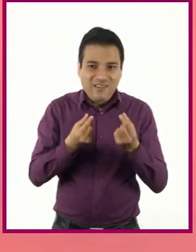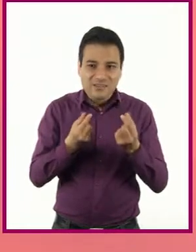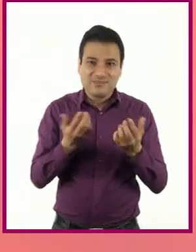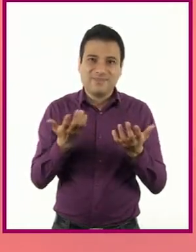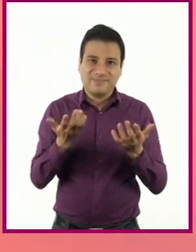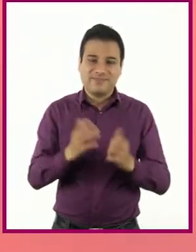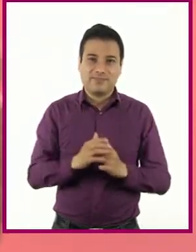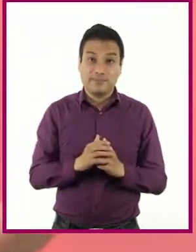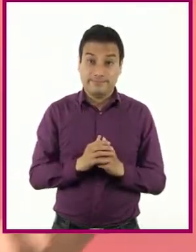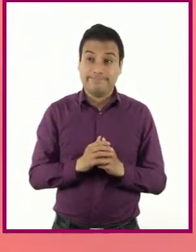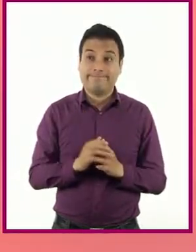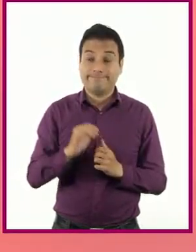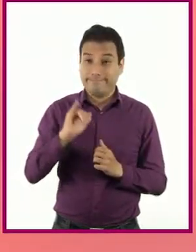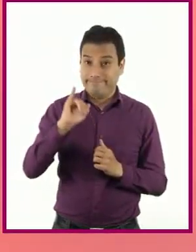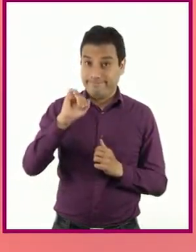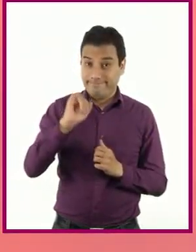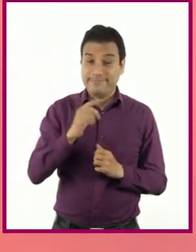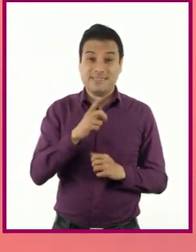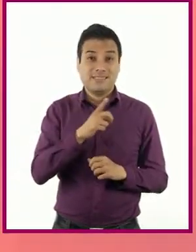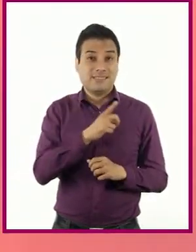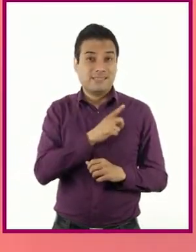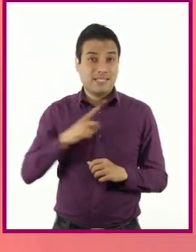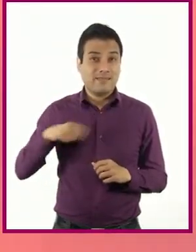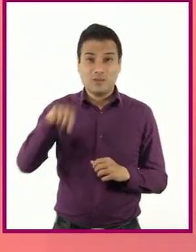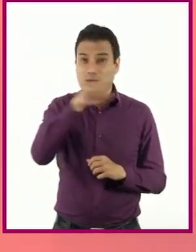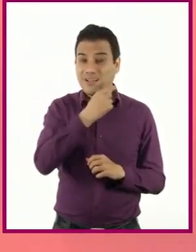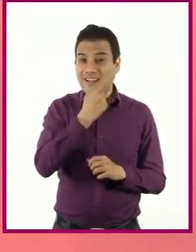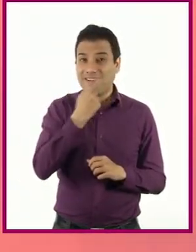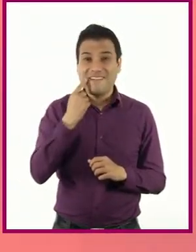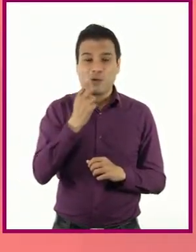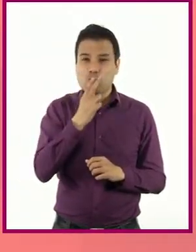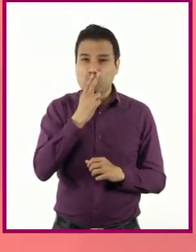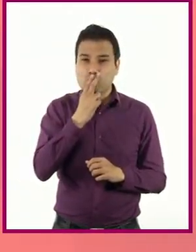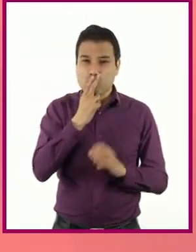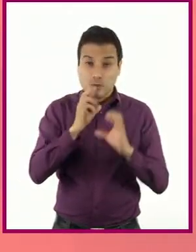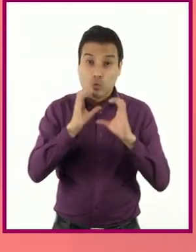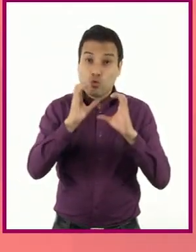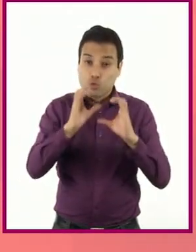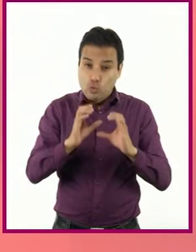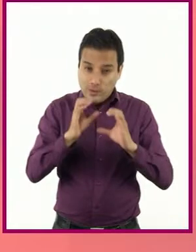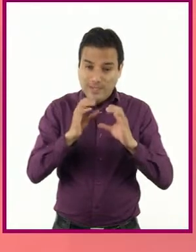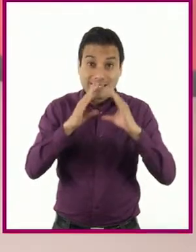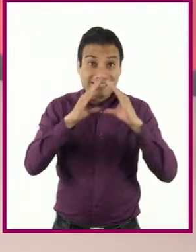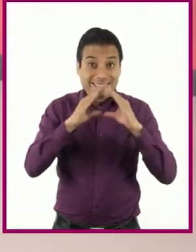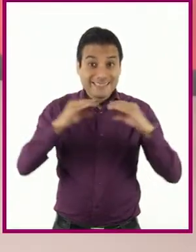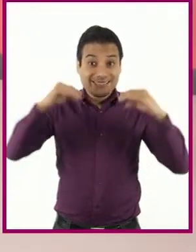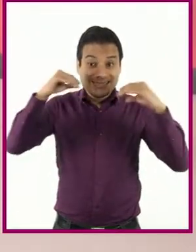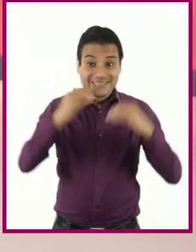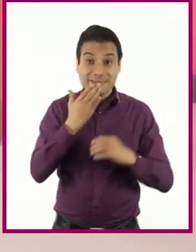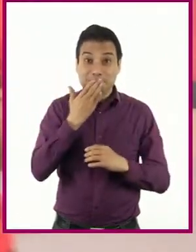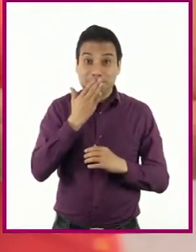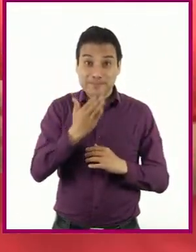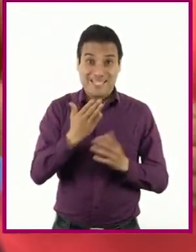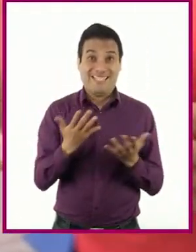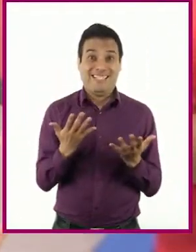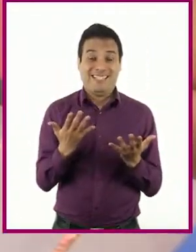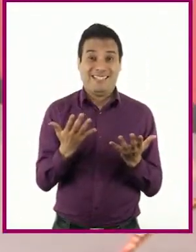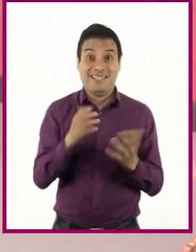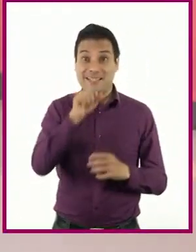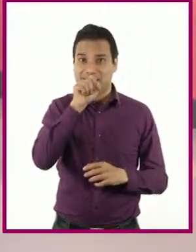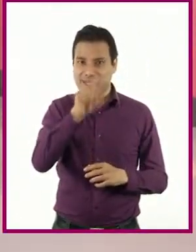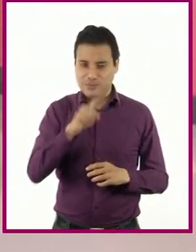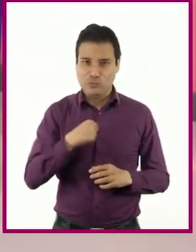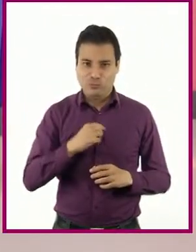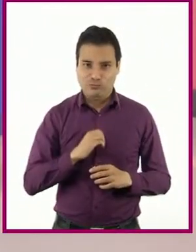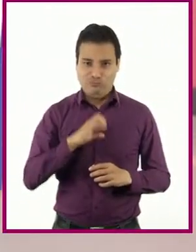¡Cierto! Debemos cuidar nuestra dentadura, pues ahí va implícito una sonrisa agradable e incluso el sentirnos seguros